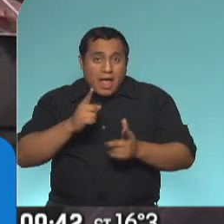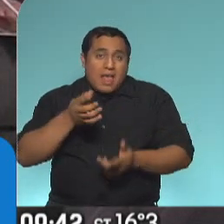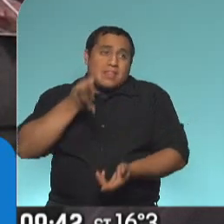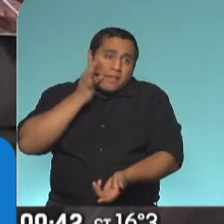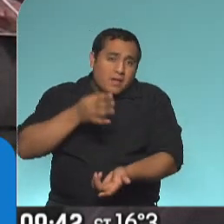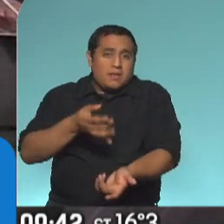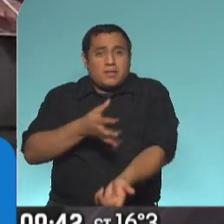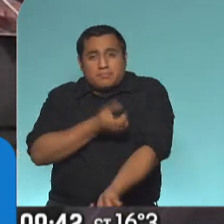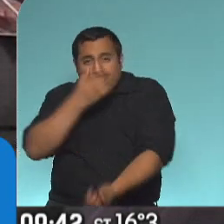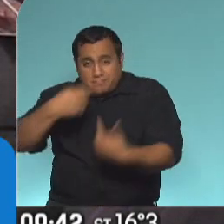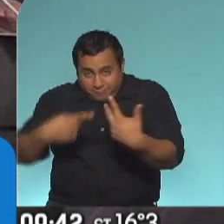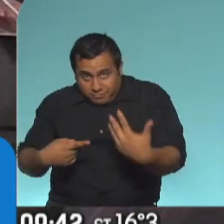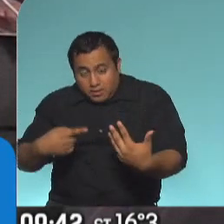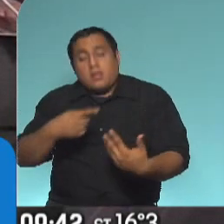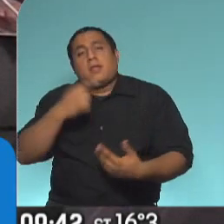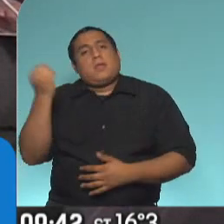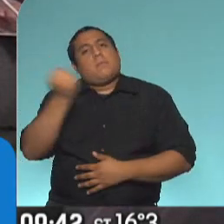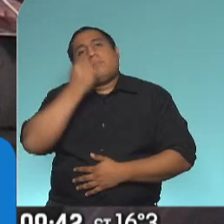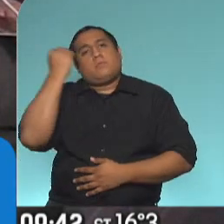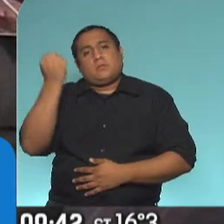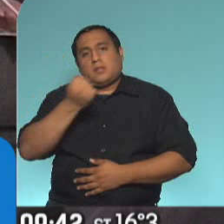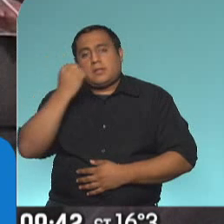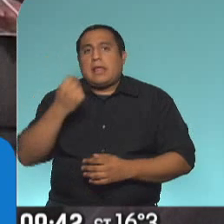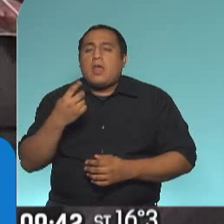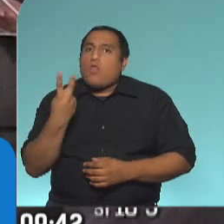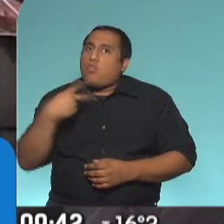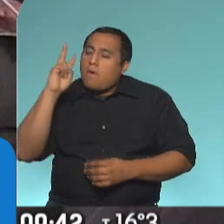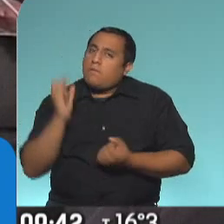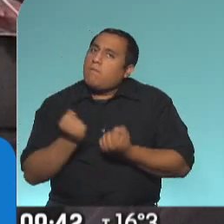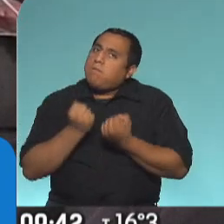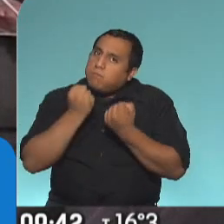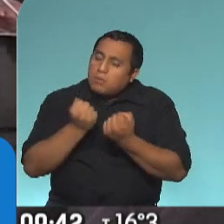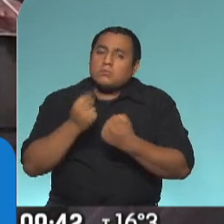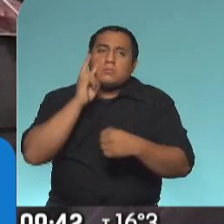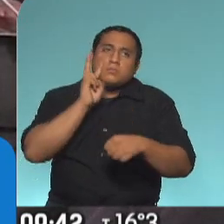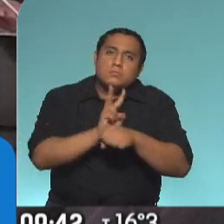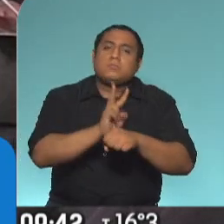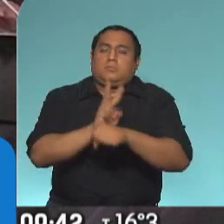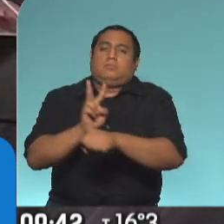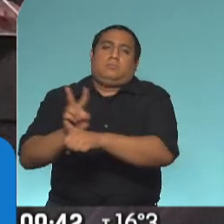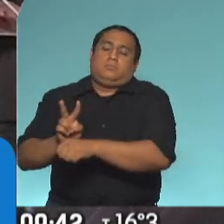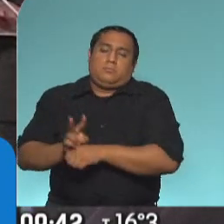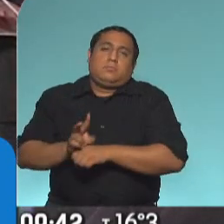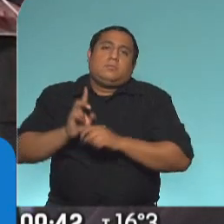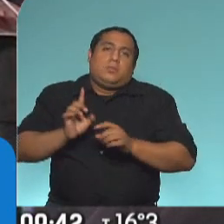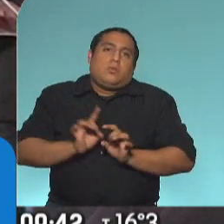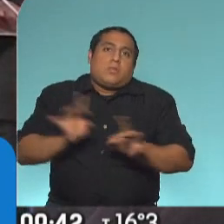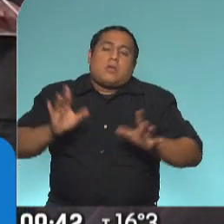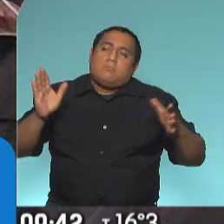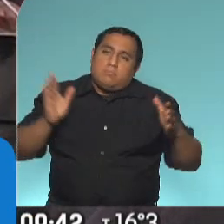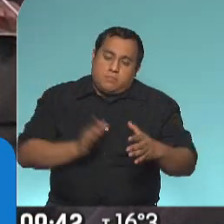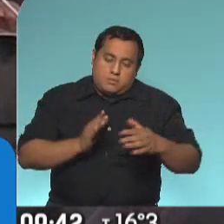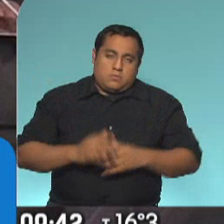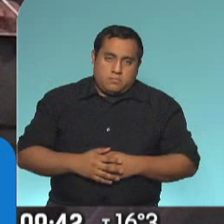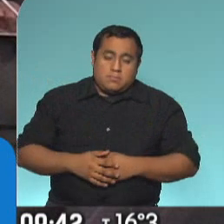muy importante que redoblen los esfuerzos para tener estos cuidados y minimizar la posibilidad de contagio. Cada